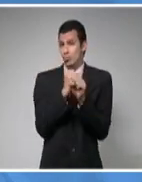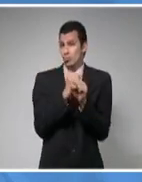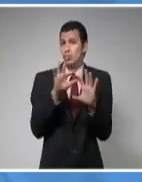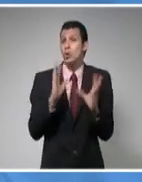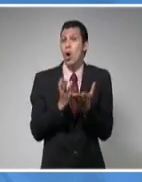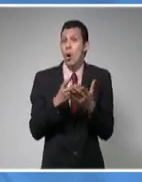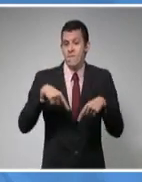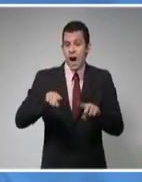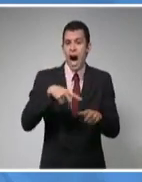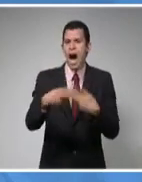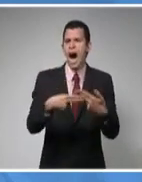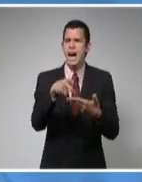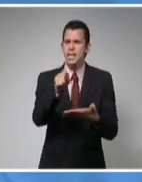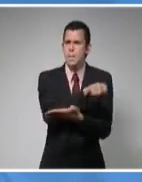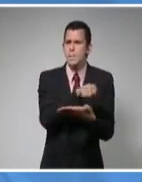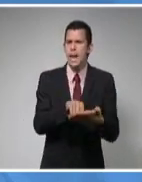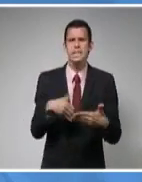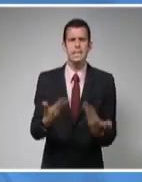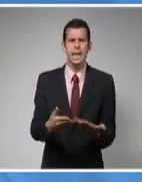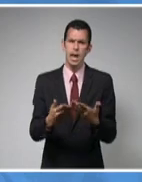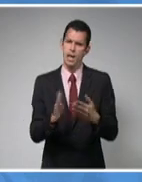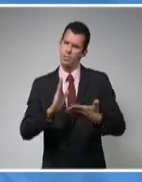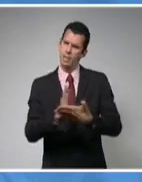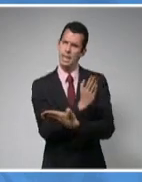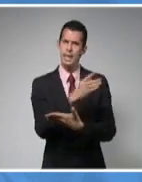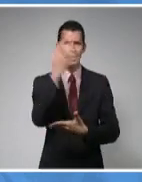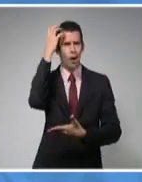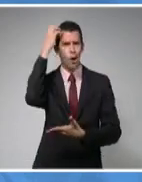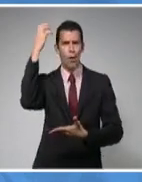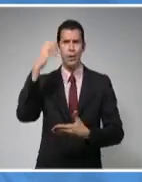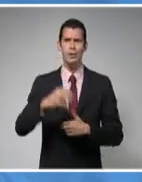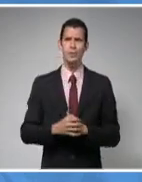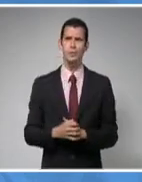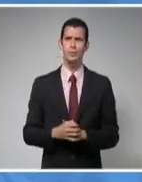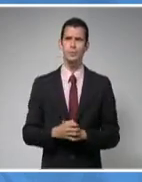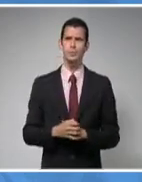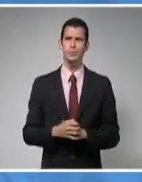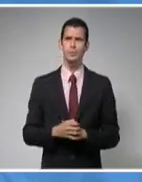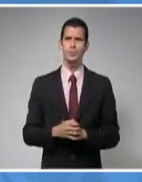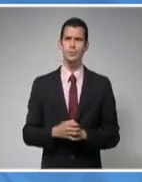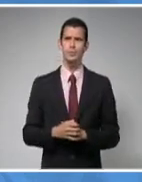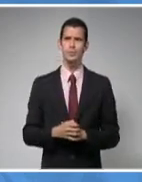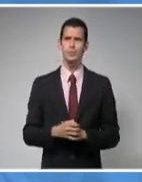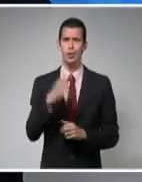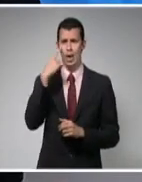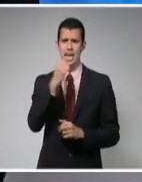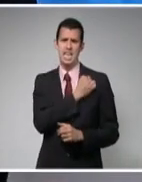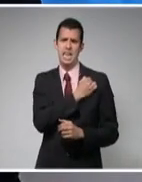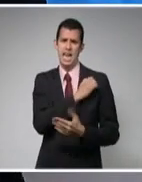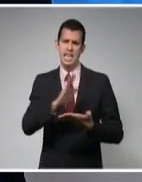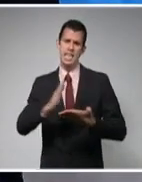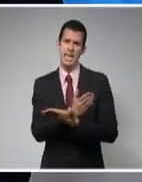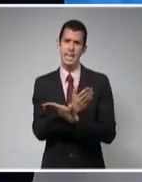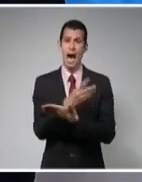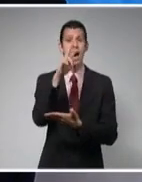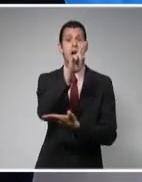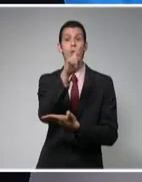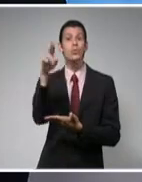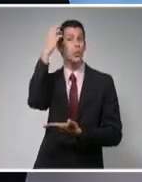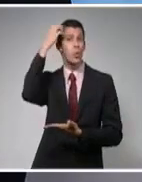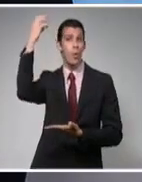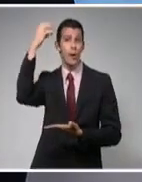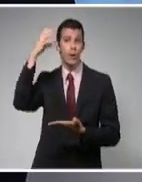acciones para derrocar el gobierno y va a ser en el año 2021. Vamos a ver, esas propuestas las dividen